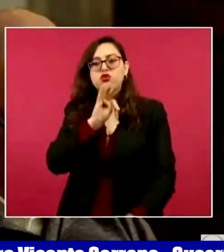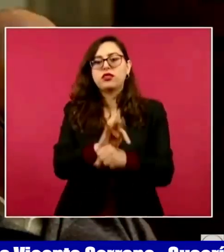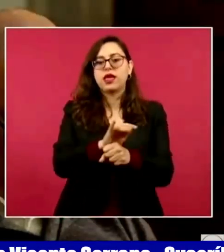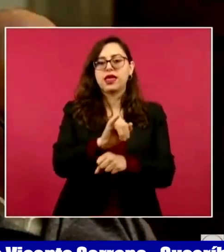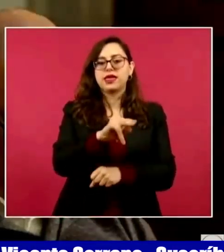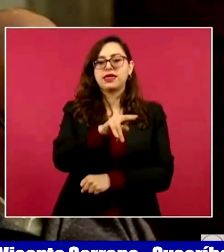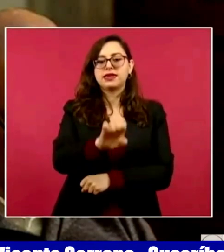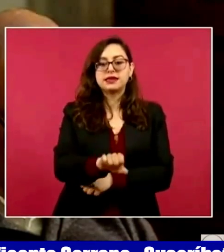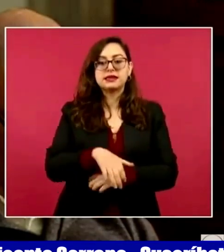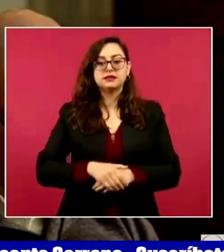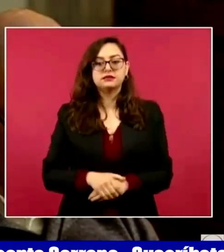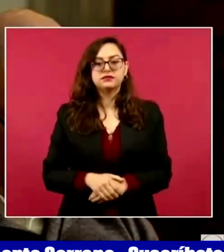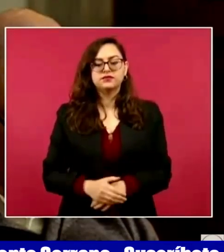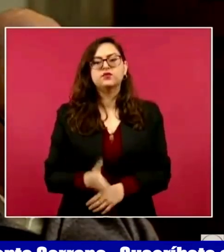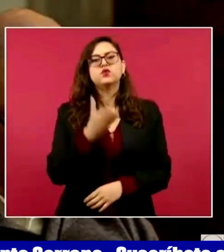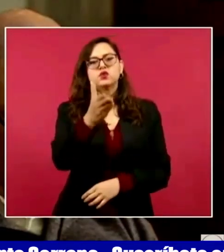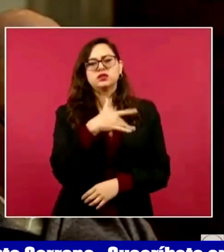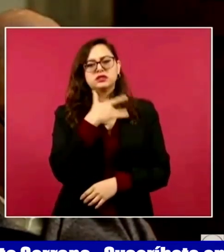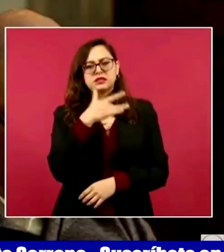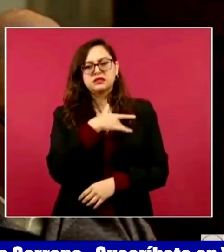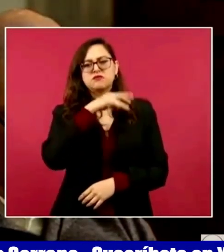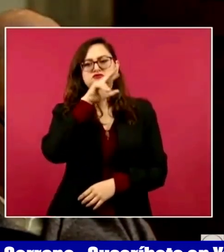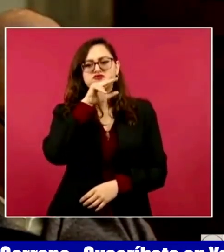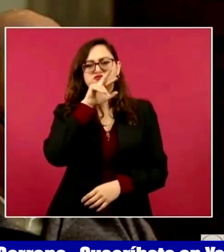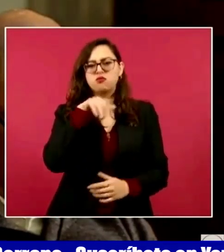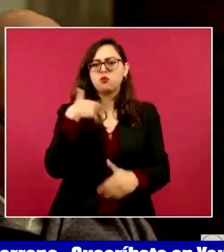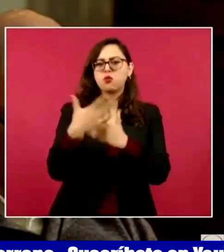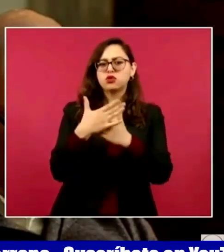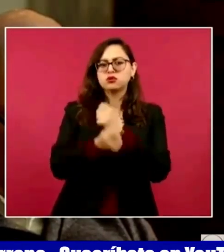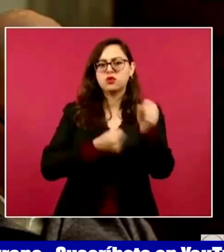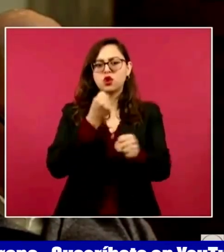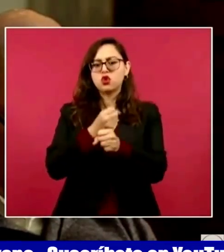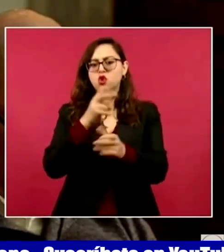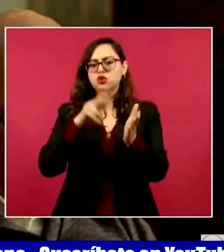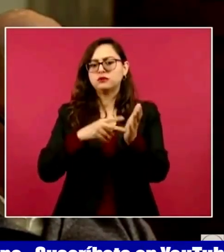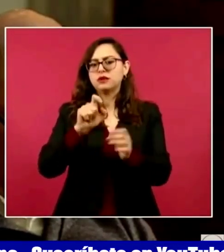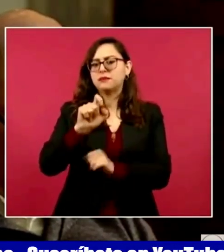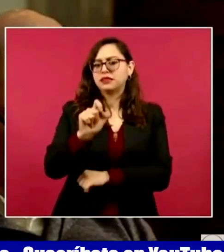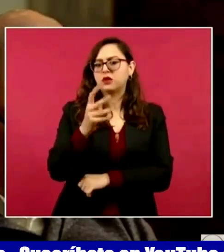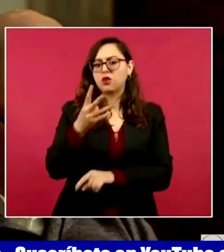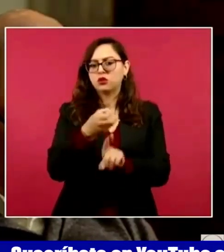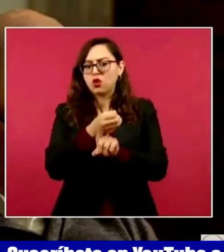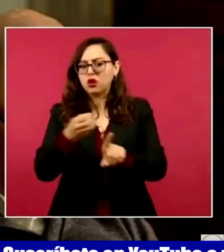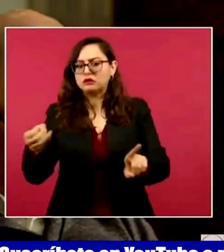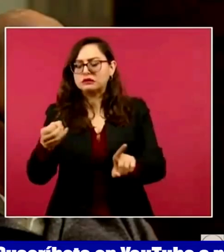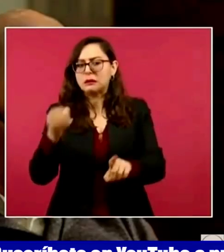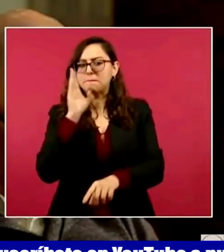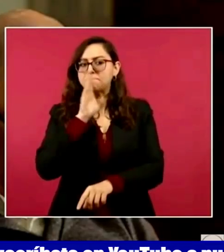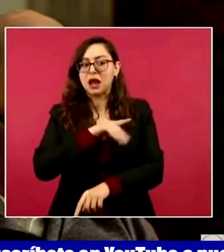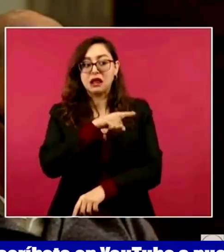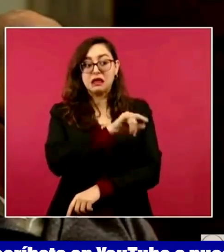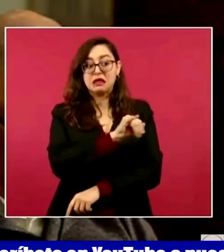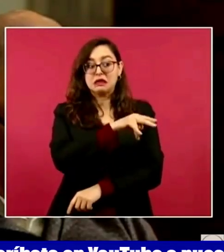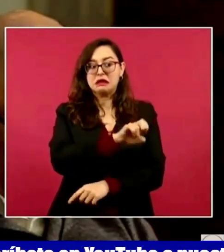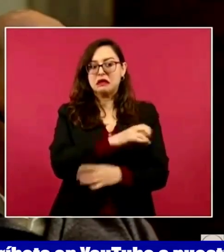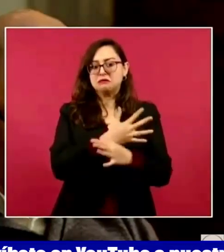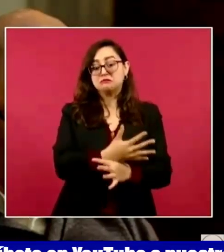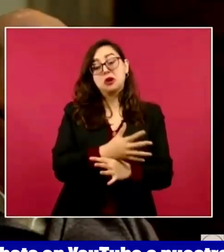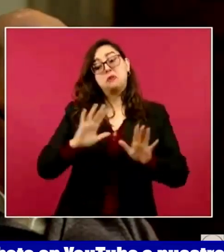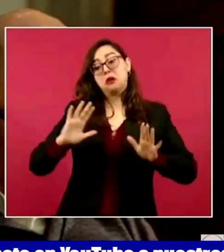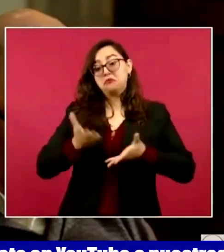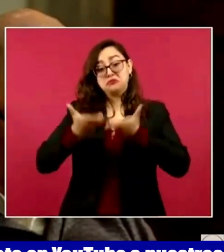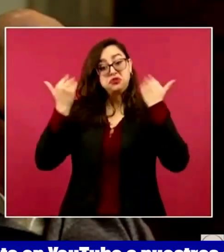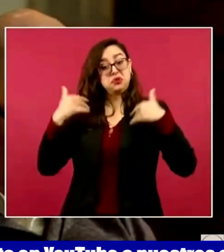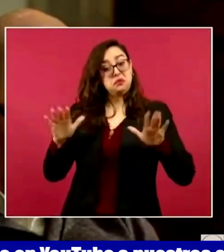si a usted le preocupa la organización de las elecciones en el 24, ya con estas advertencias que se hacen desde ahora,